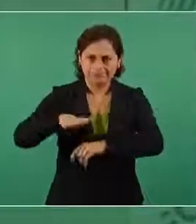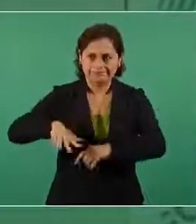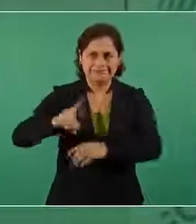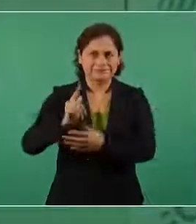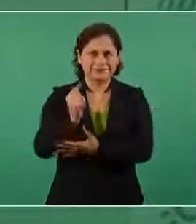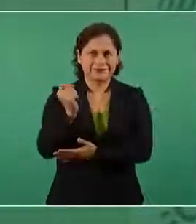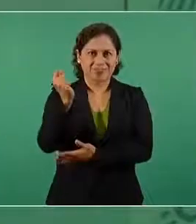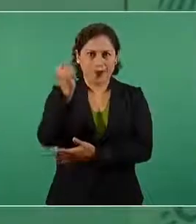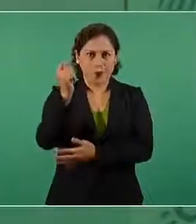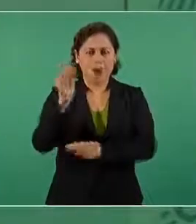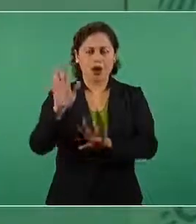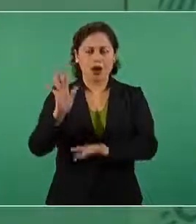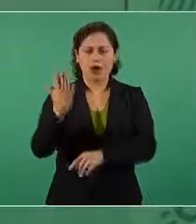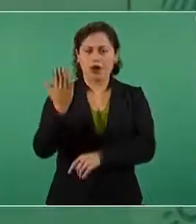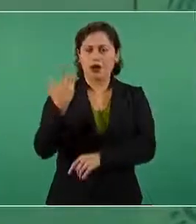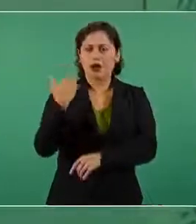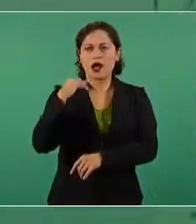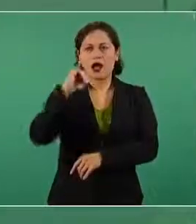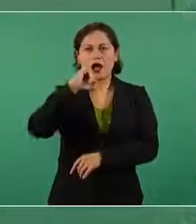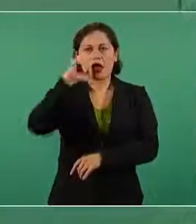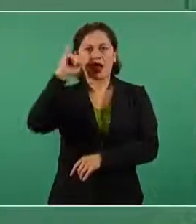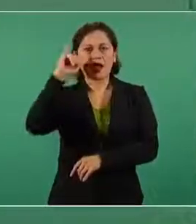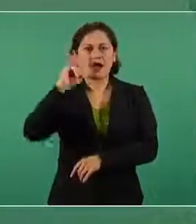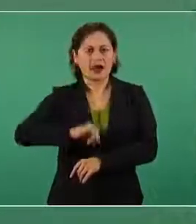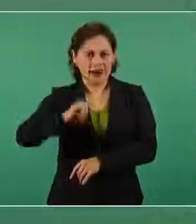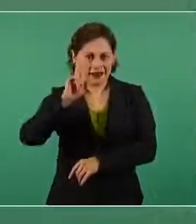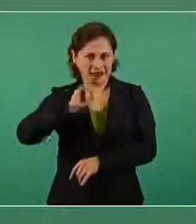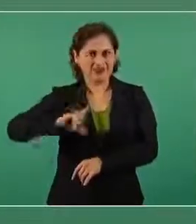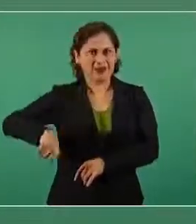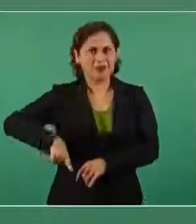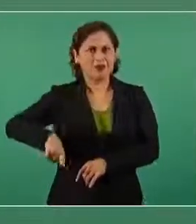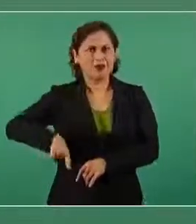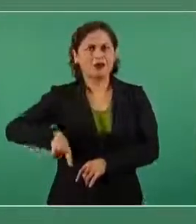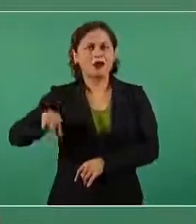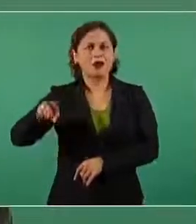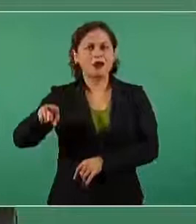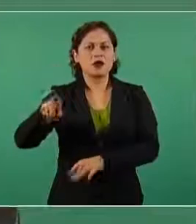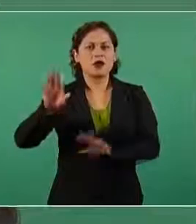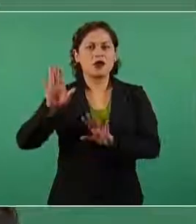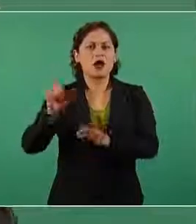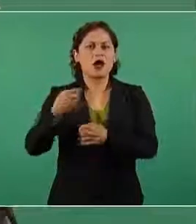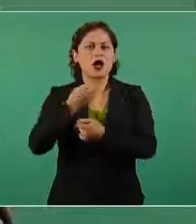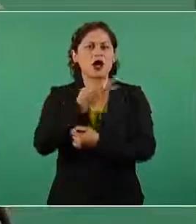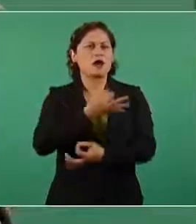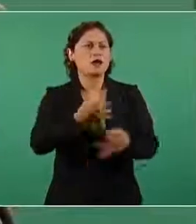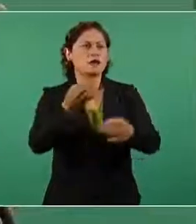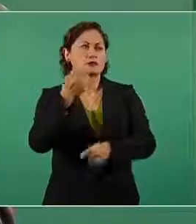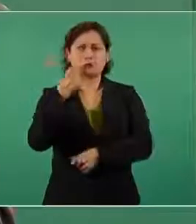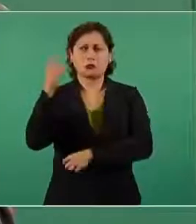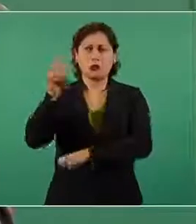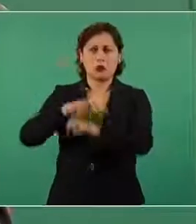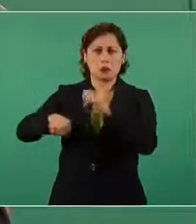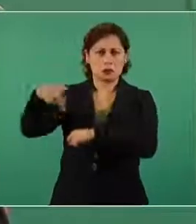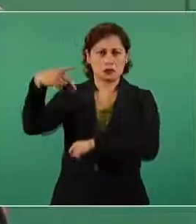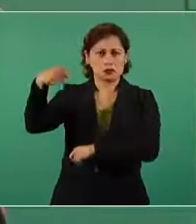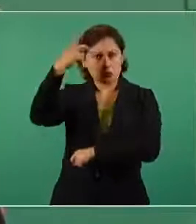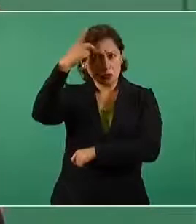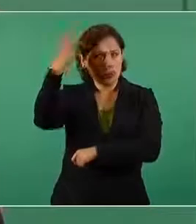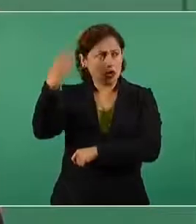Acaba de anunciar la jefa de gobierno que ya las empresas se hacen cargo de los daños.